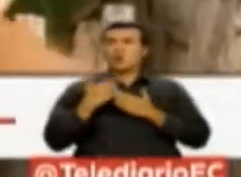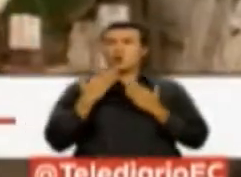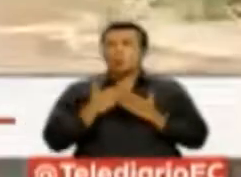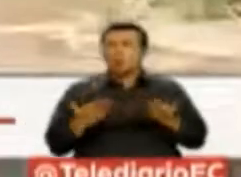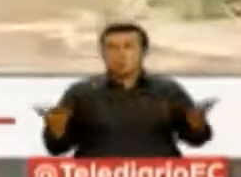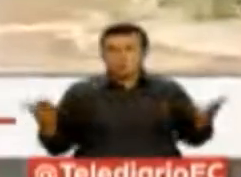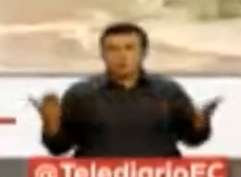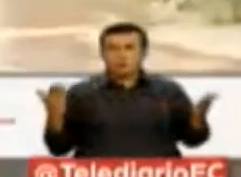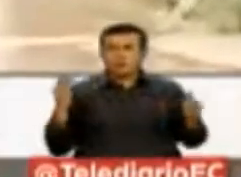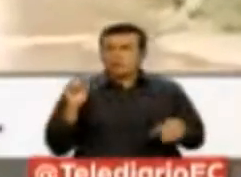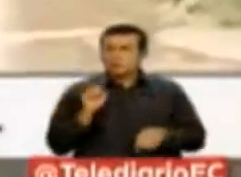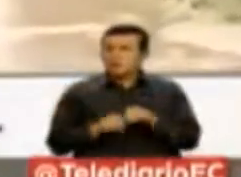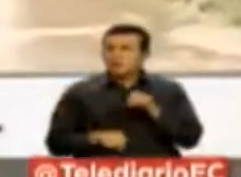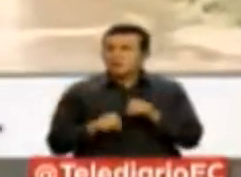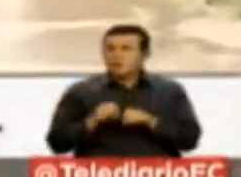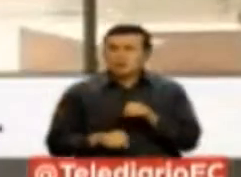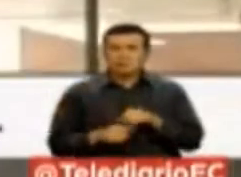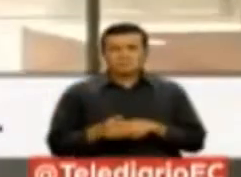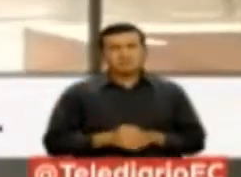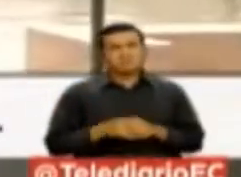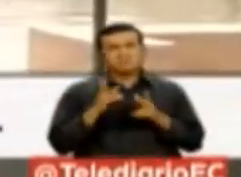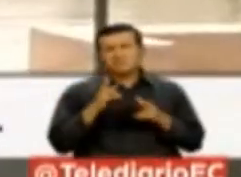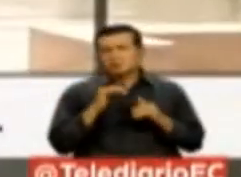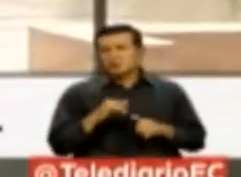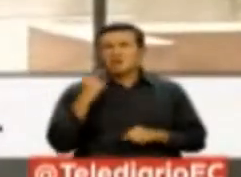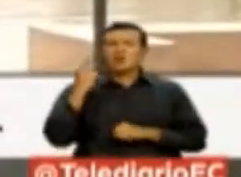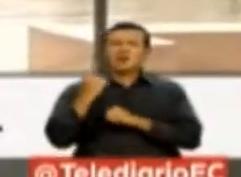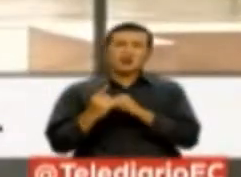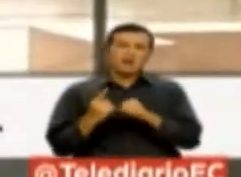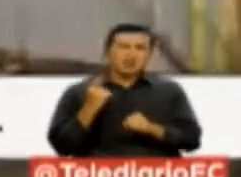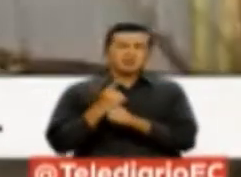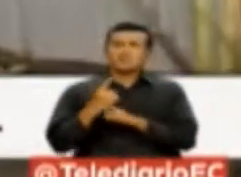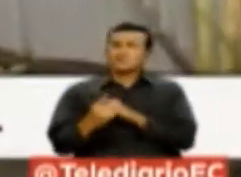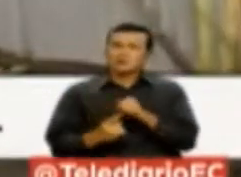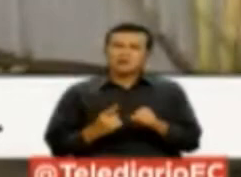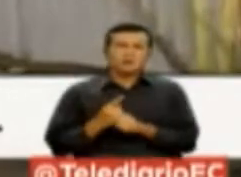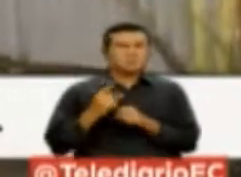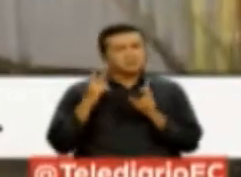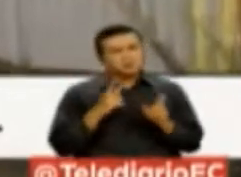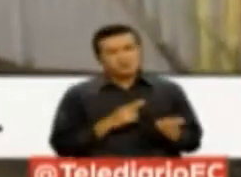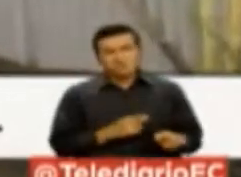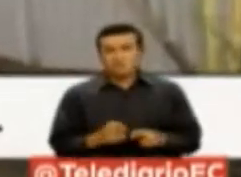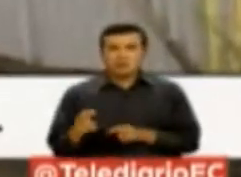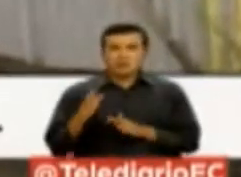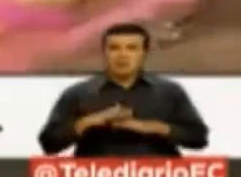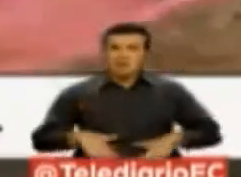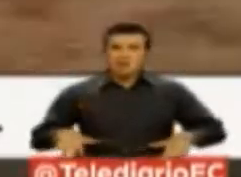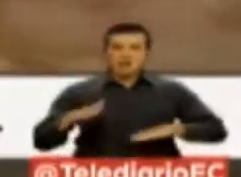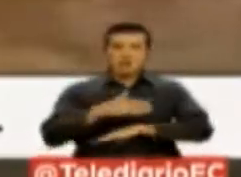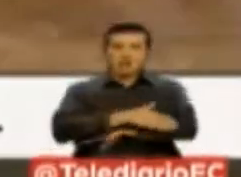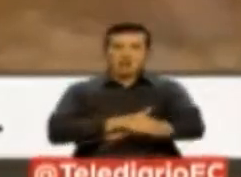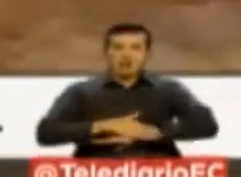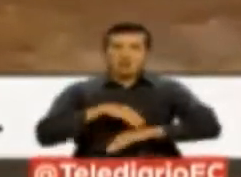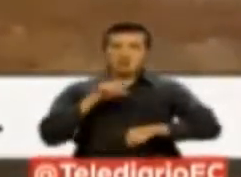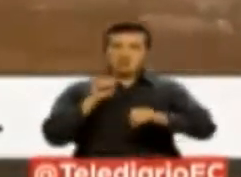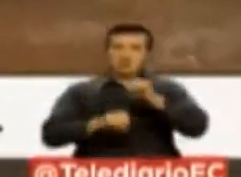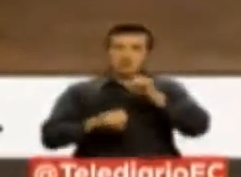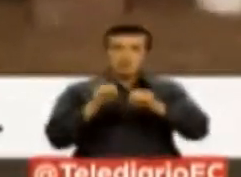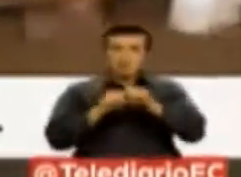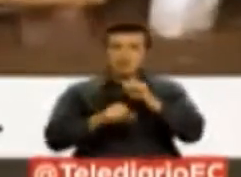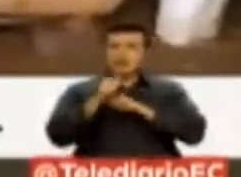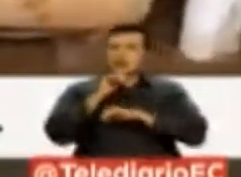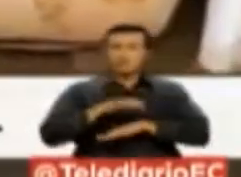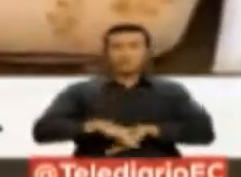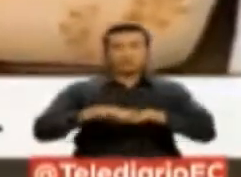cosas de mi papá ya no es novedad pues cada año padecen lo mismo calles totalmente anegadas viviendas inundadas